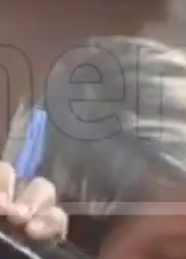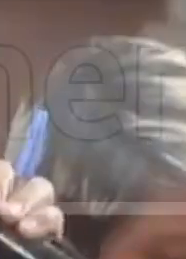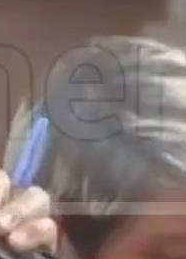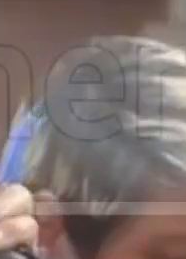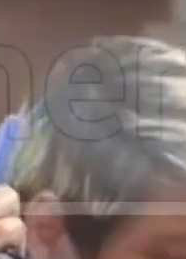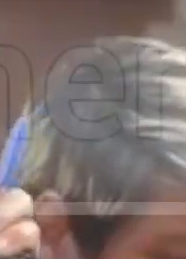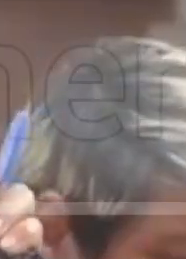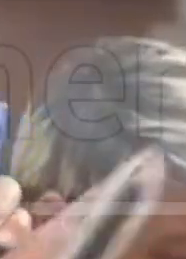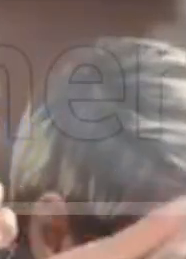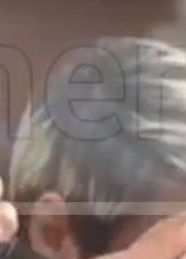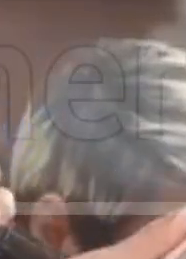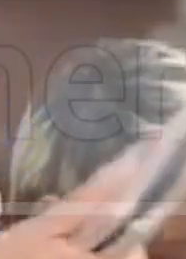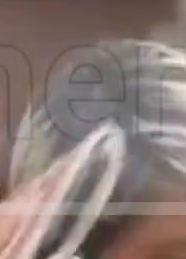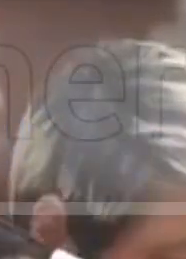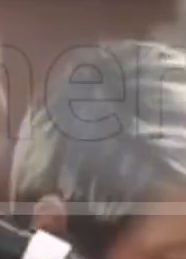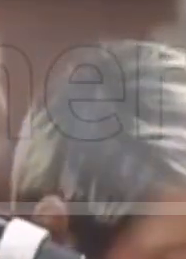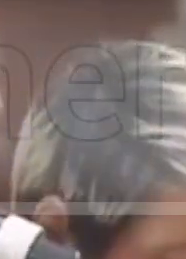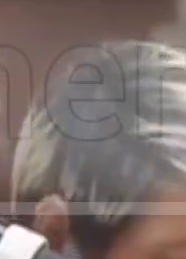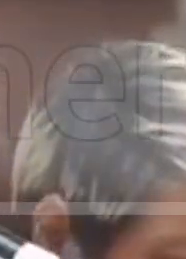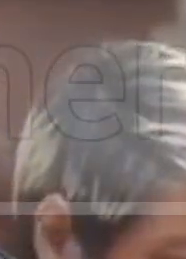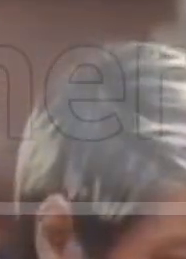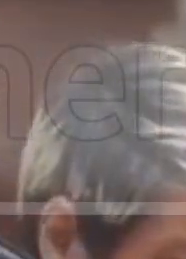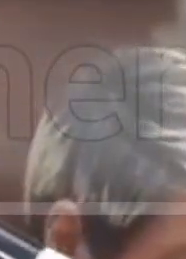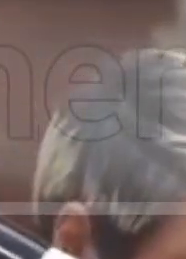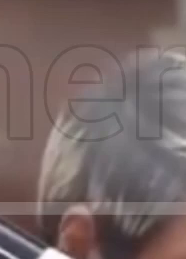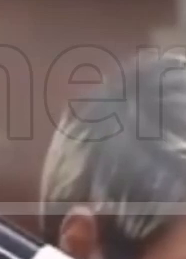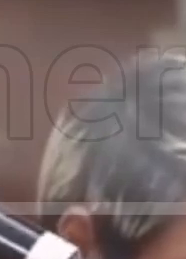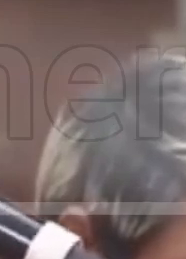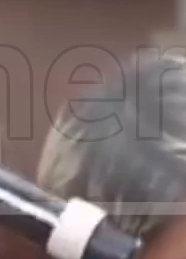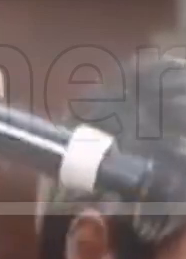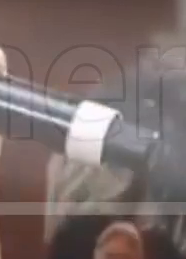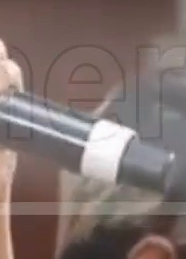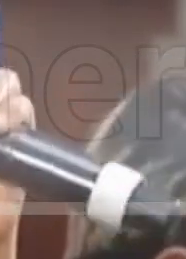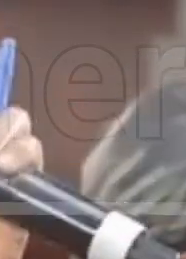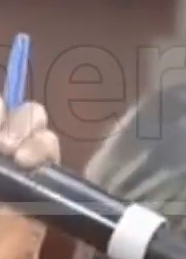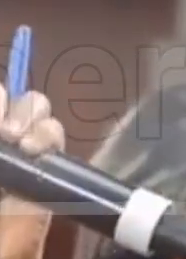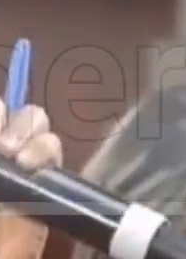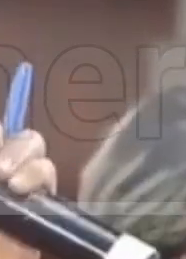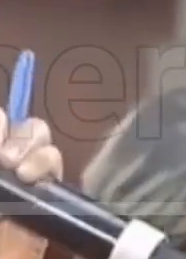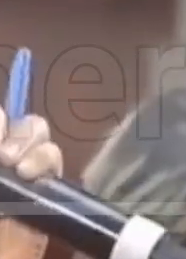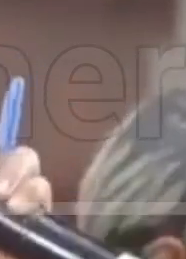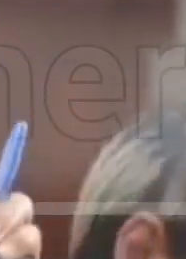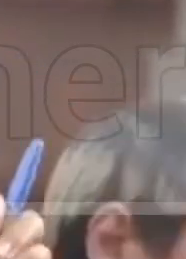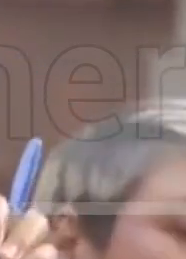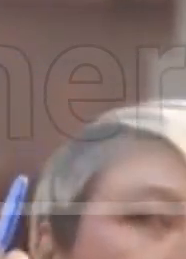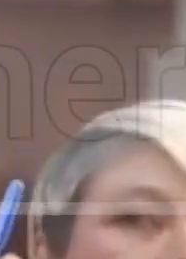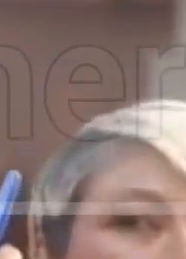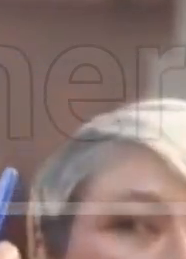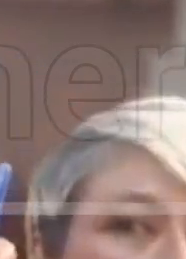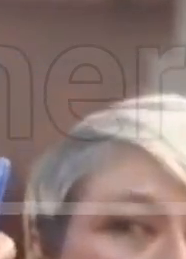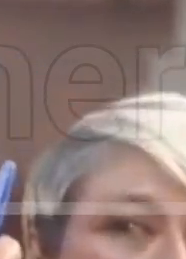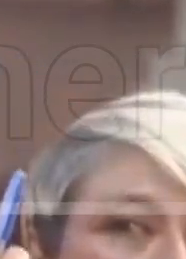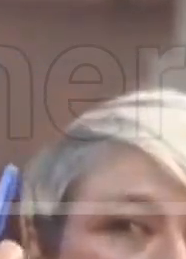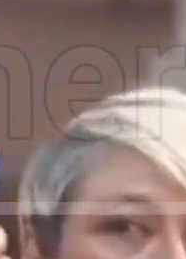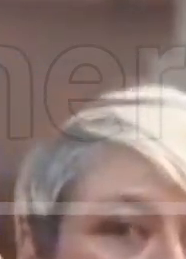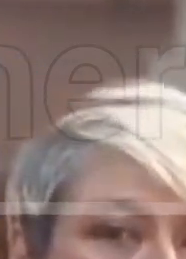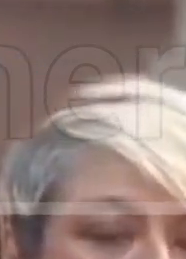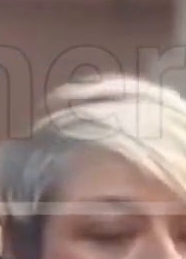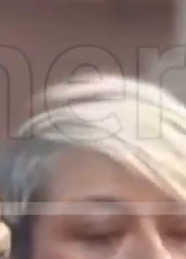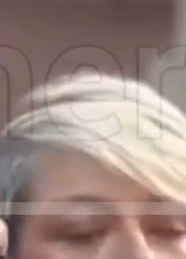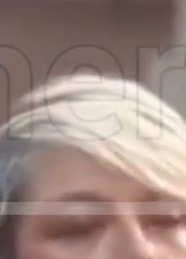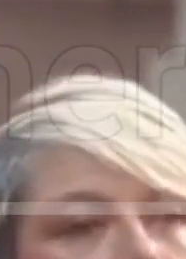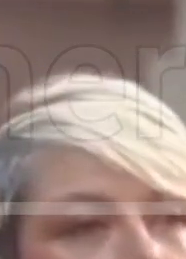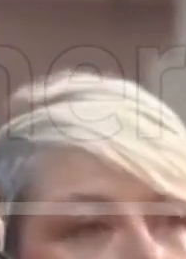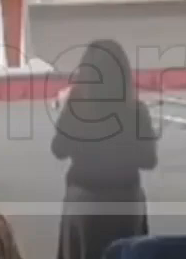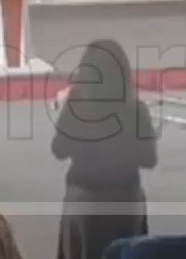el alboroto del abisfero fue Felipe Calderón llegado el sexenio de Enrique Peña Nieto Enrique Peña Nieto no le interesó